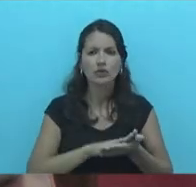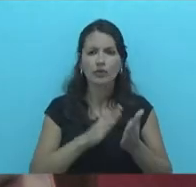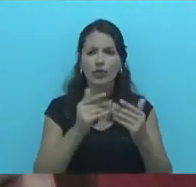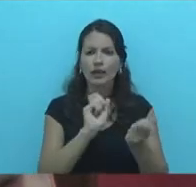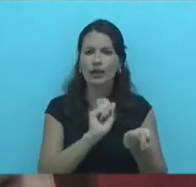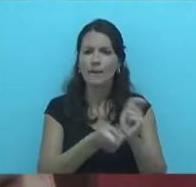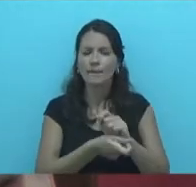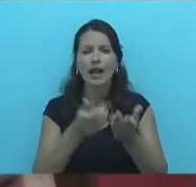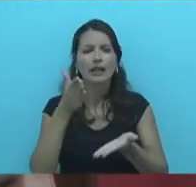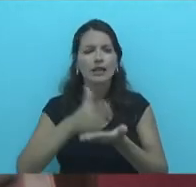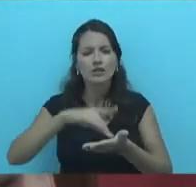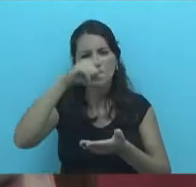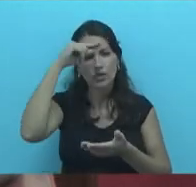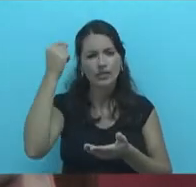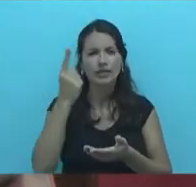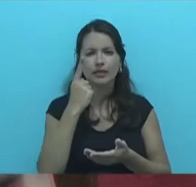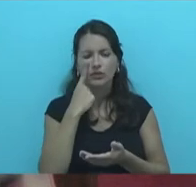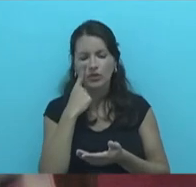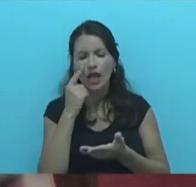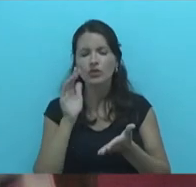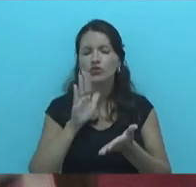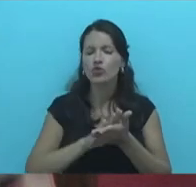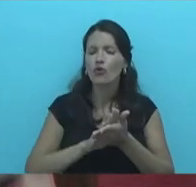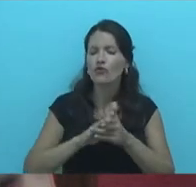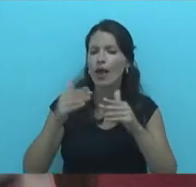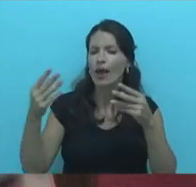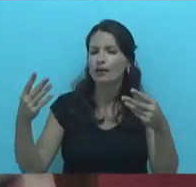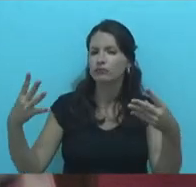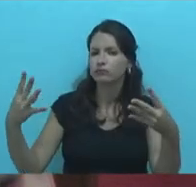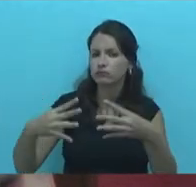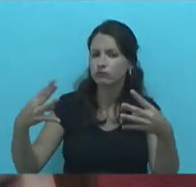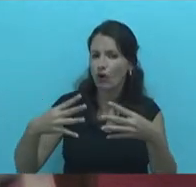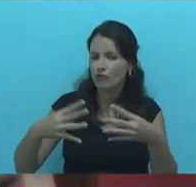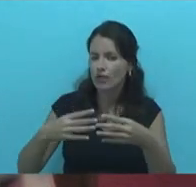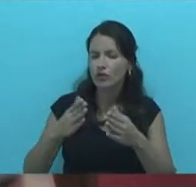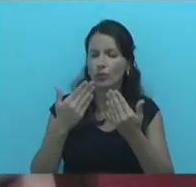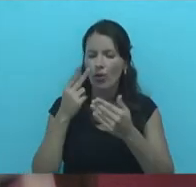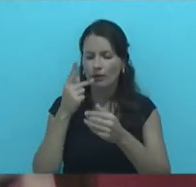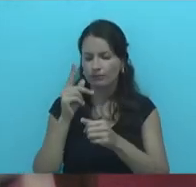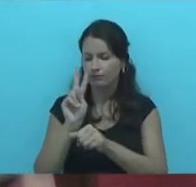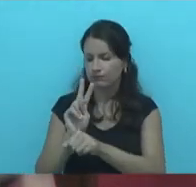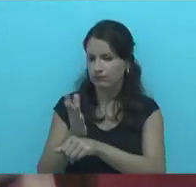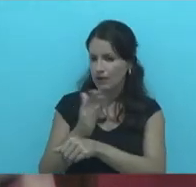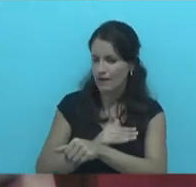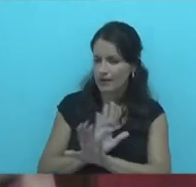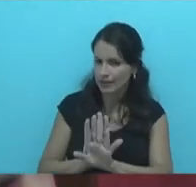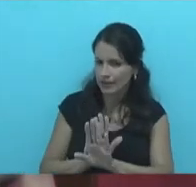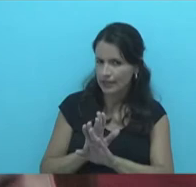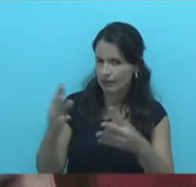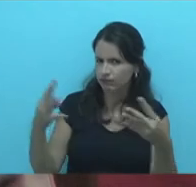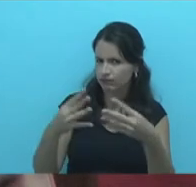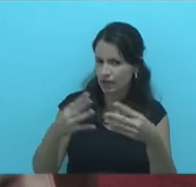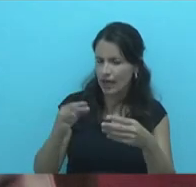derecho internacional en los conflictos, para evitar las guerras,